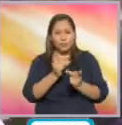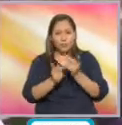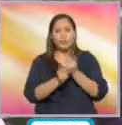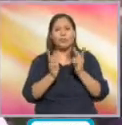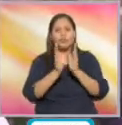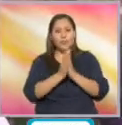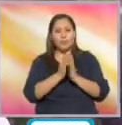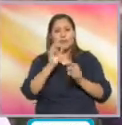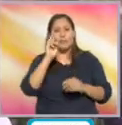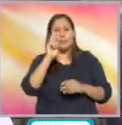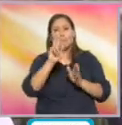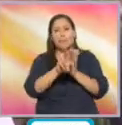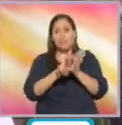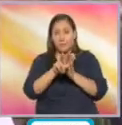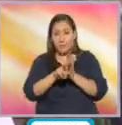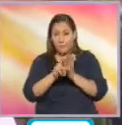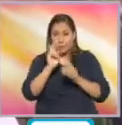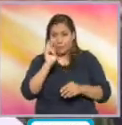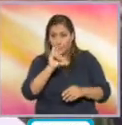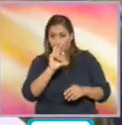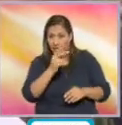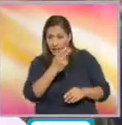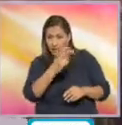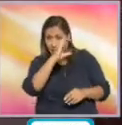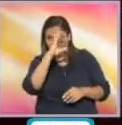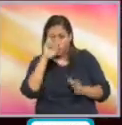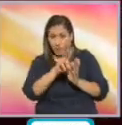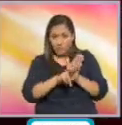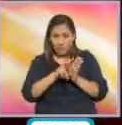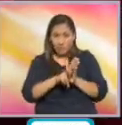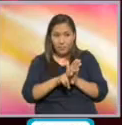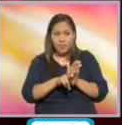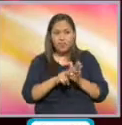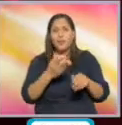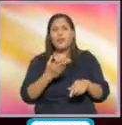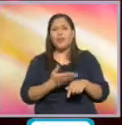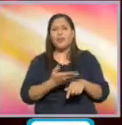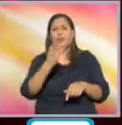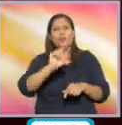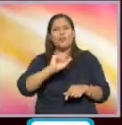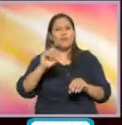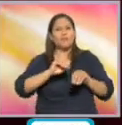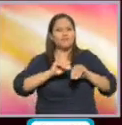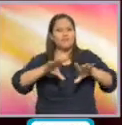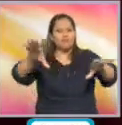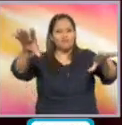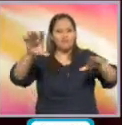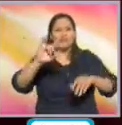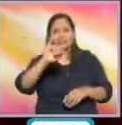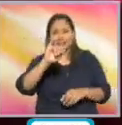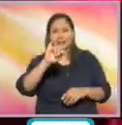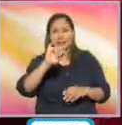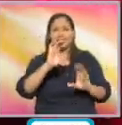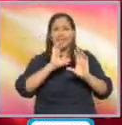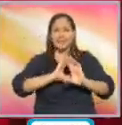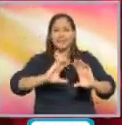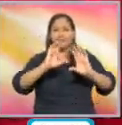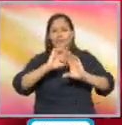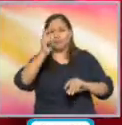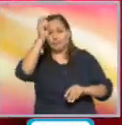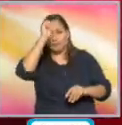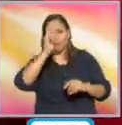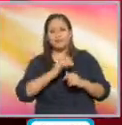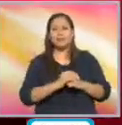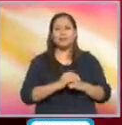puedan poner un videíto. ¿Alguien vio estas imágenes que están como muy en boga? Ay, mira, eso está Vea